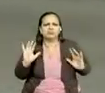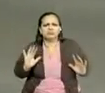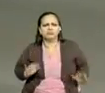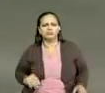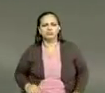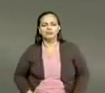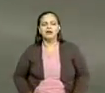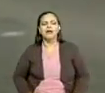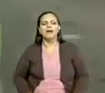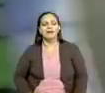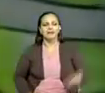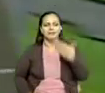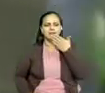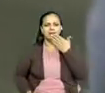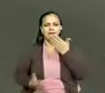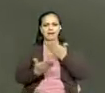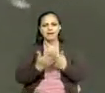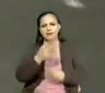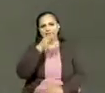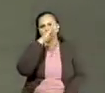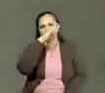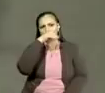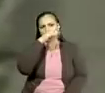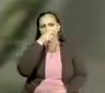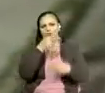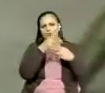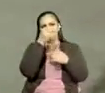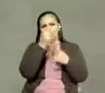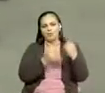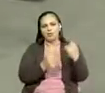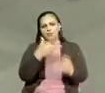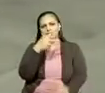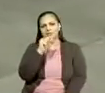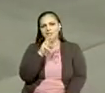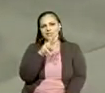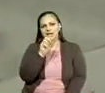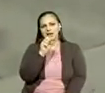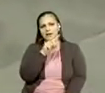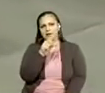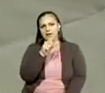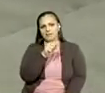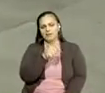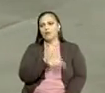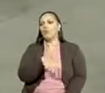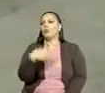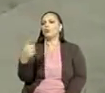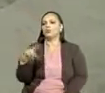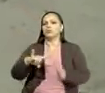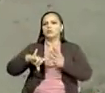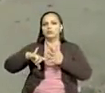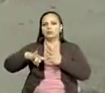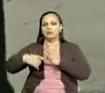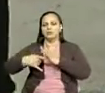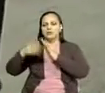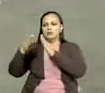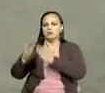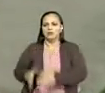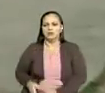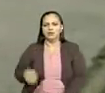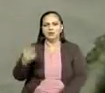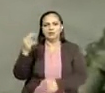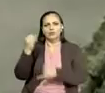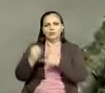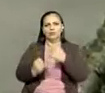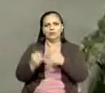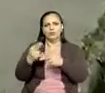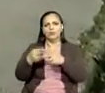al señor agente Chávez, con quien hemos dialogado la mañana de hoy, también al arquitecto Granda, con quien hemos ampliado este